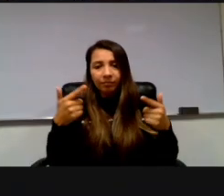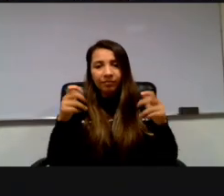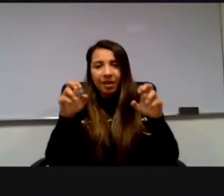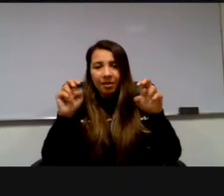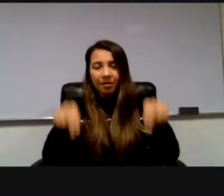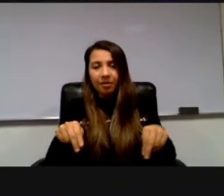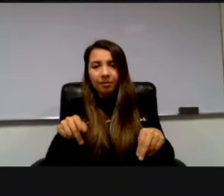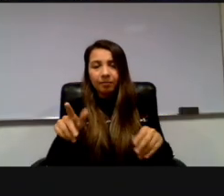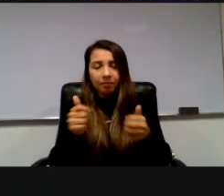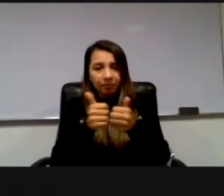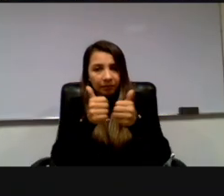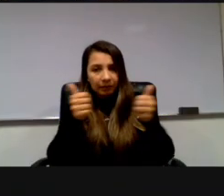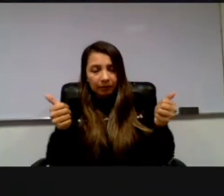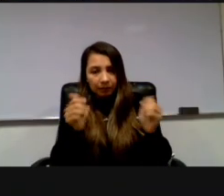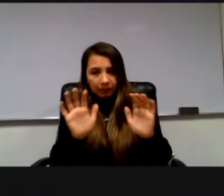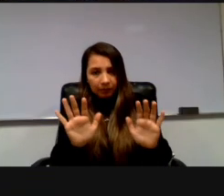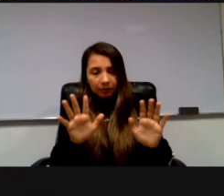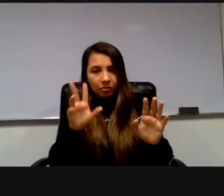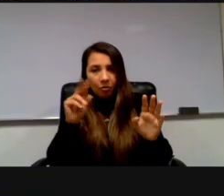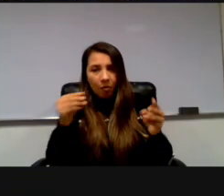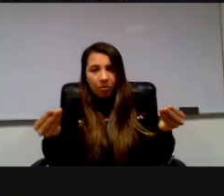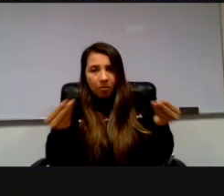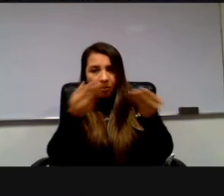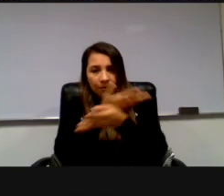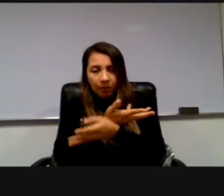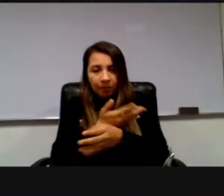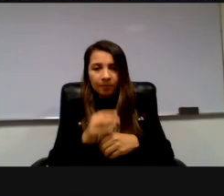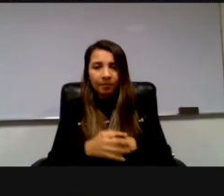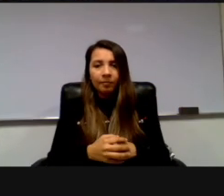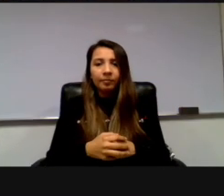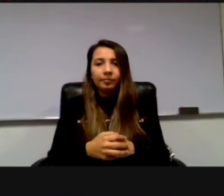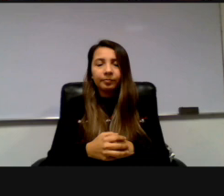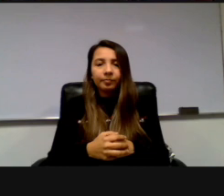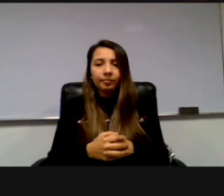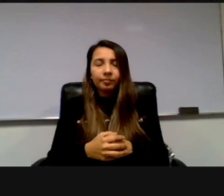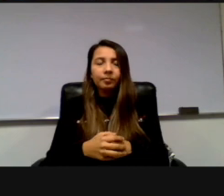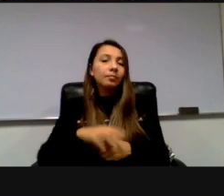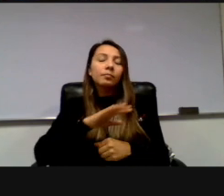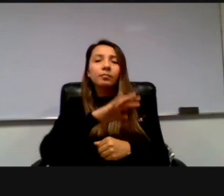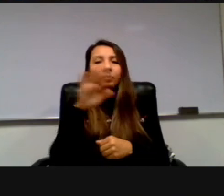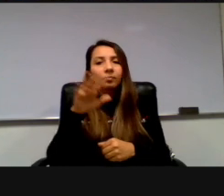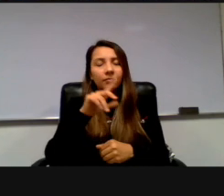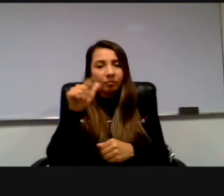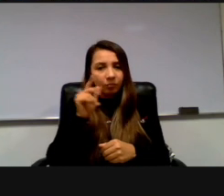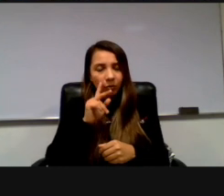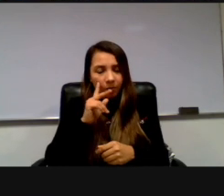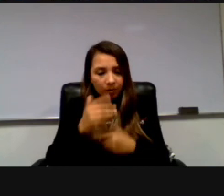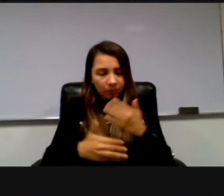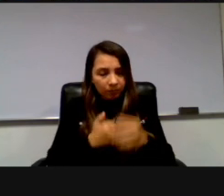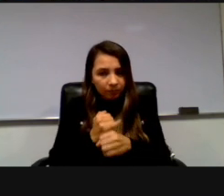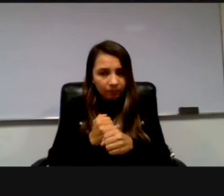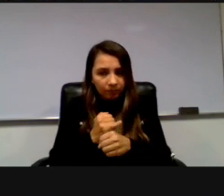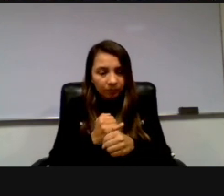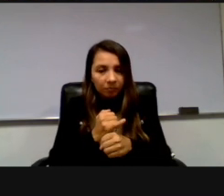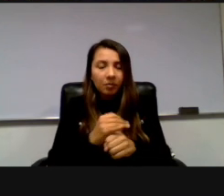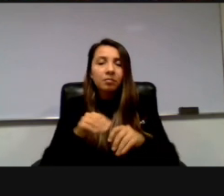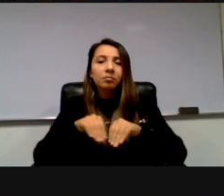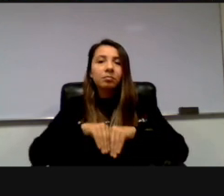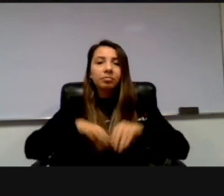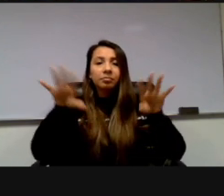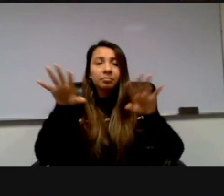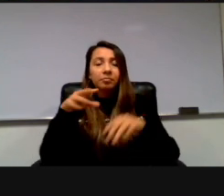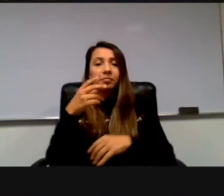¿no? Y bueno, propusieron, con el resultado que obtuvieron, propusieron pues